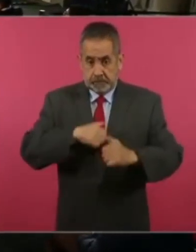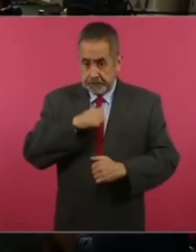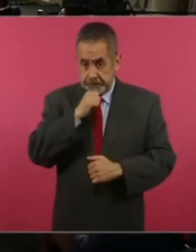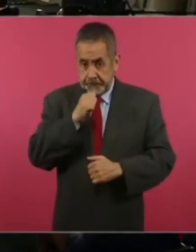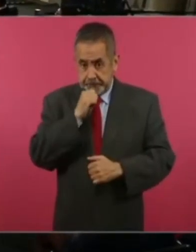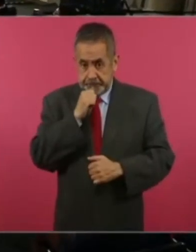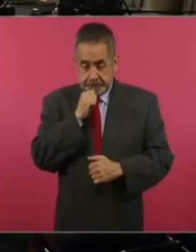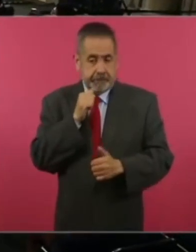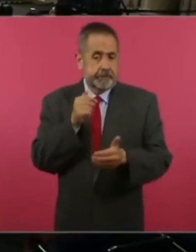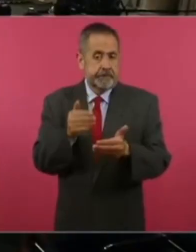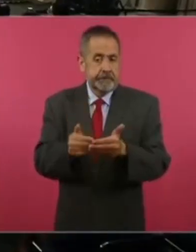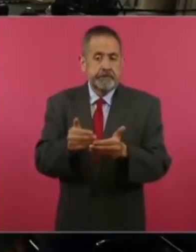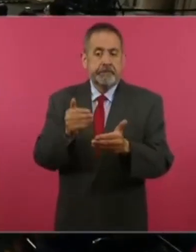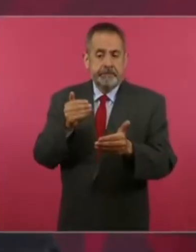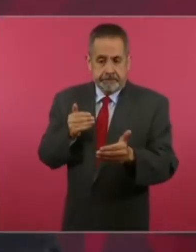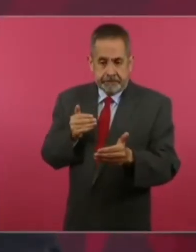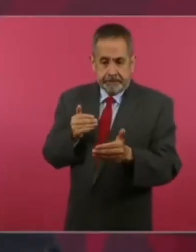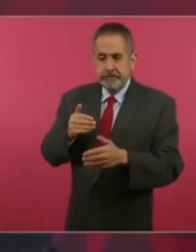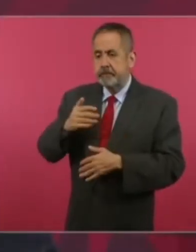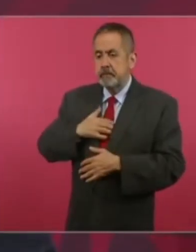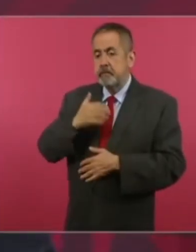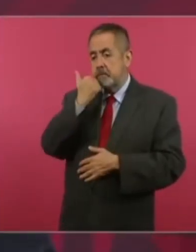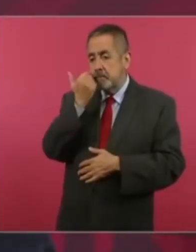enviar una iniciativa de reforma